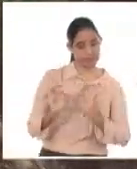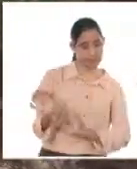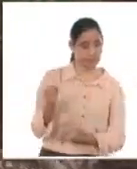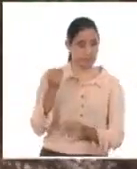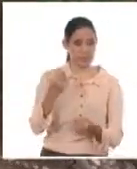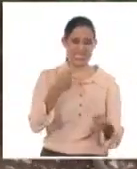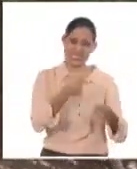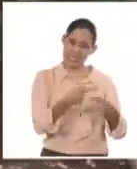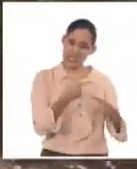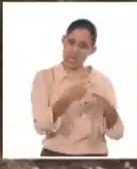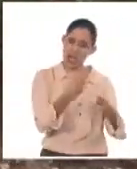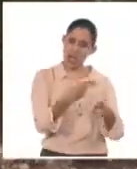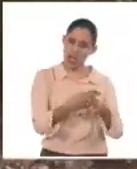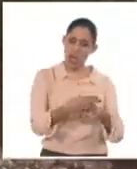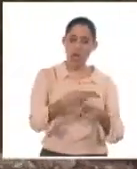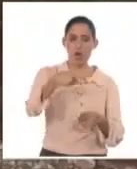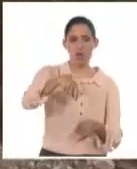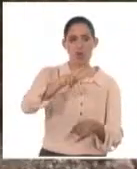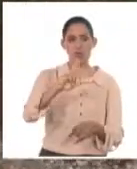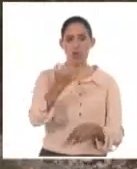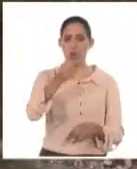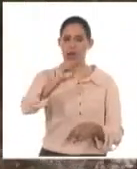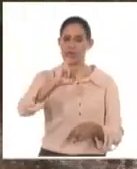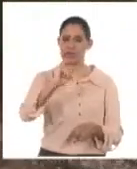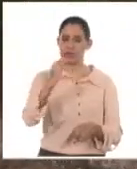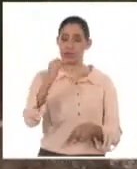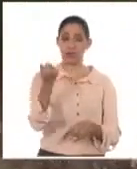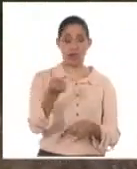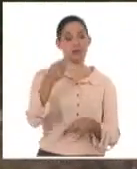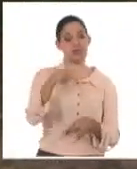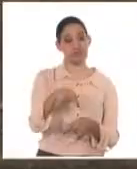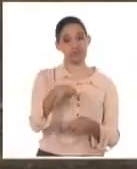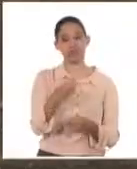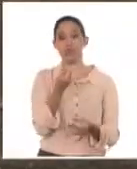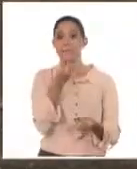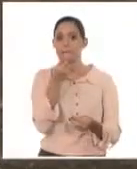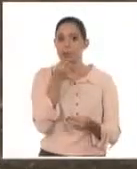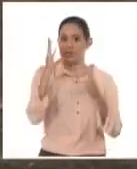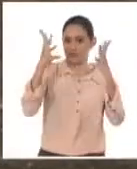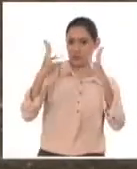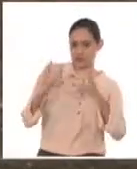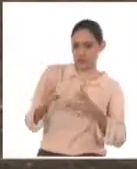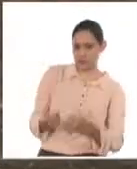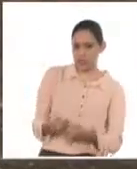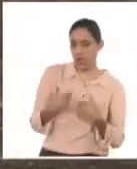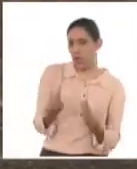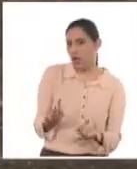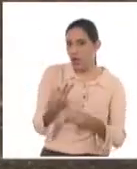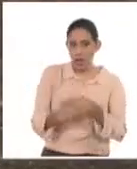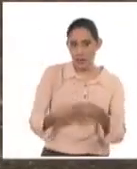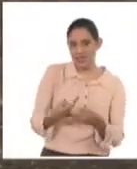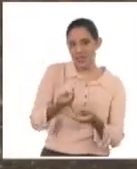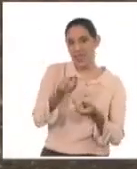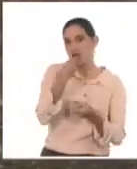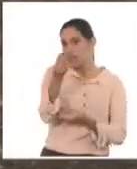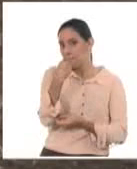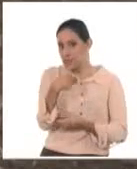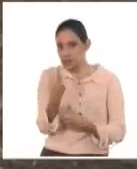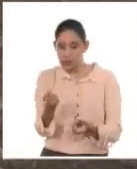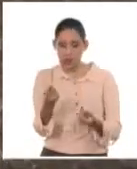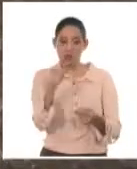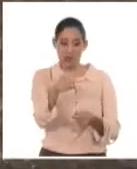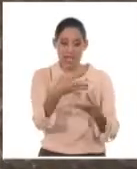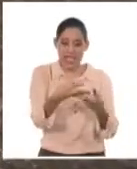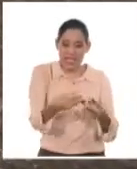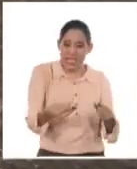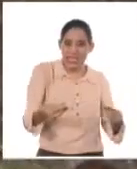productiva agrícola da fe de cuánto se puede hacer en la periferia de la capital del país para cosechar alimentos. En estos suelos fértiles